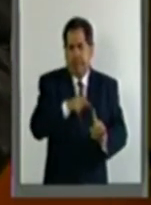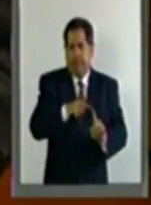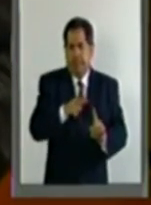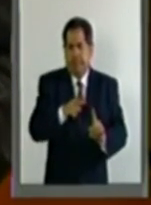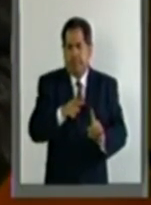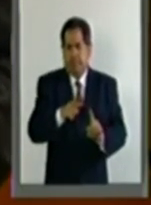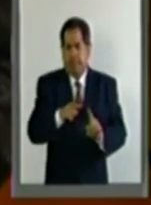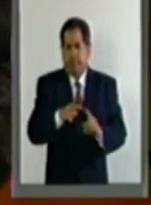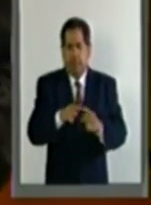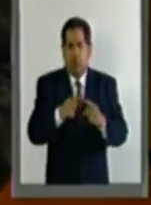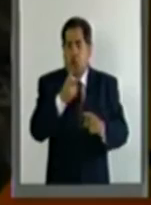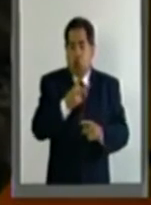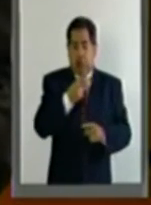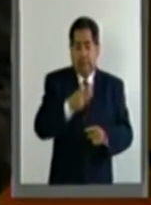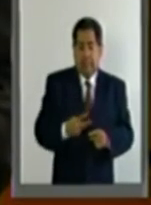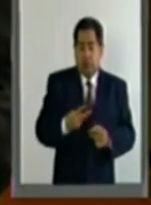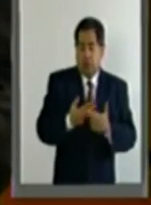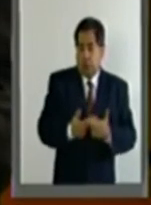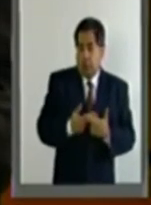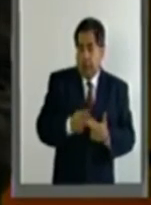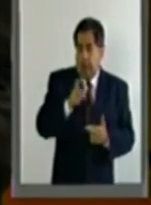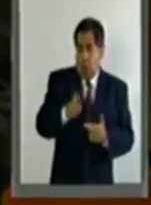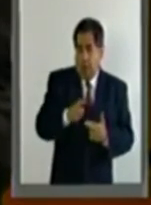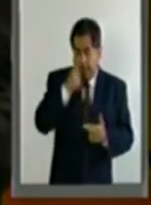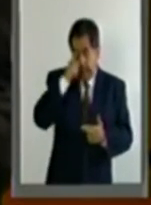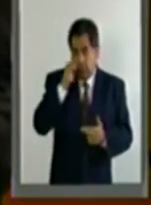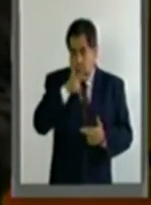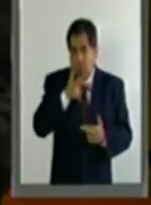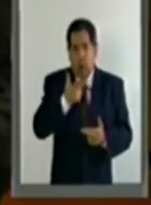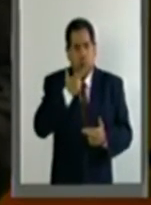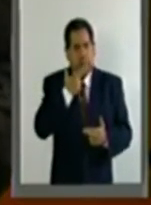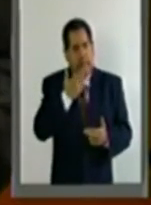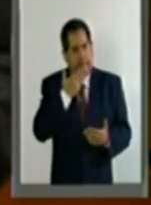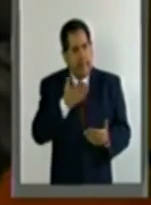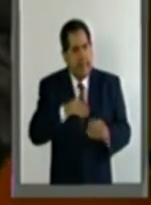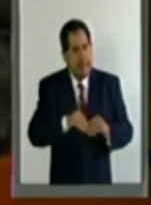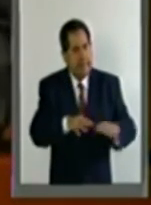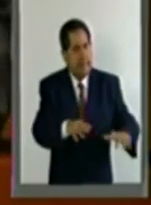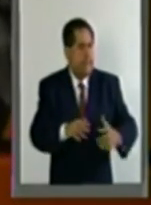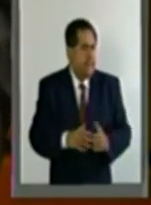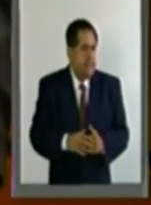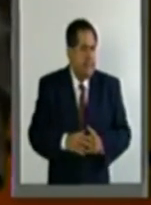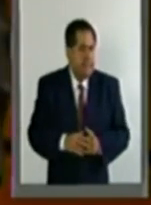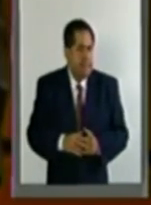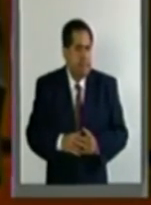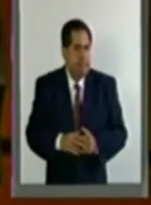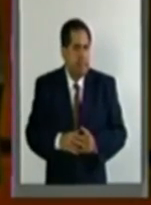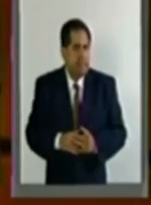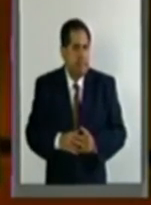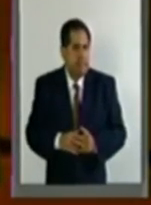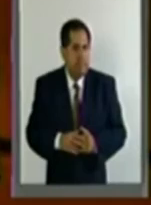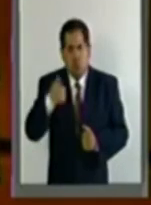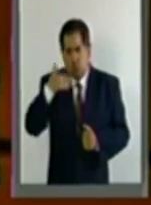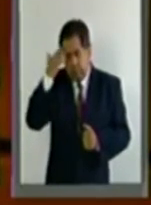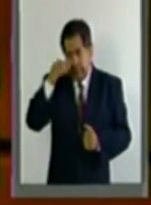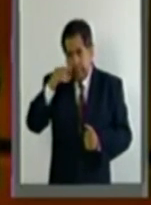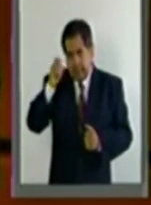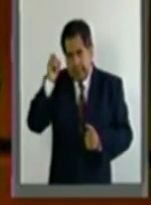restantes 2/3 del agua que le quedan al estado de Chihuahua. Sé que no es